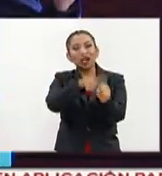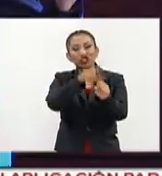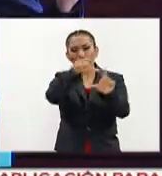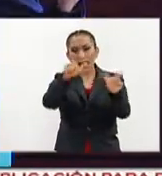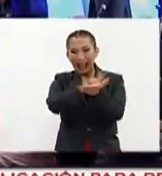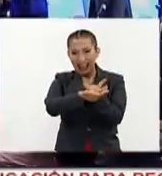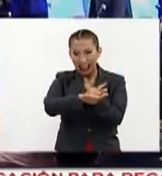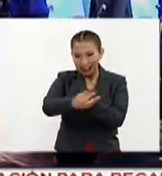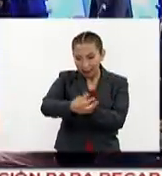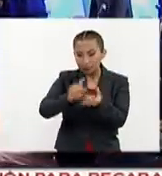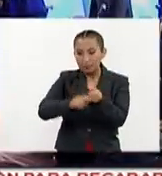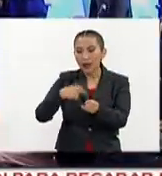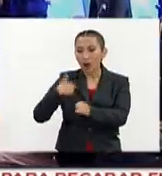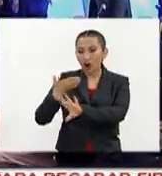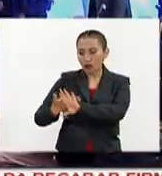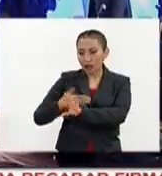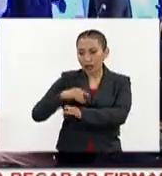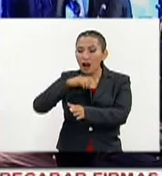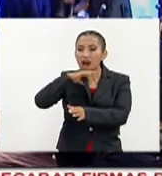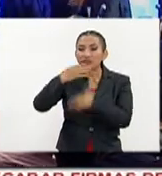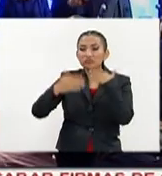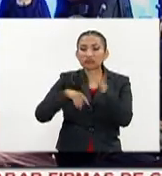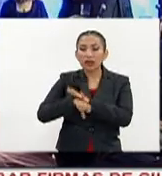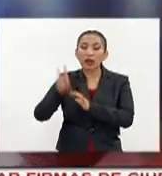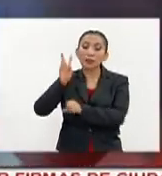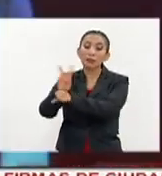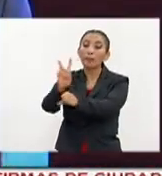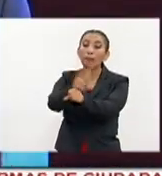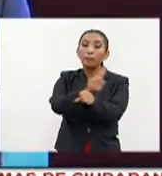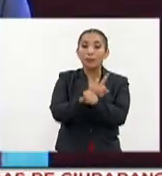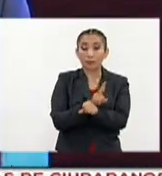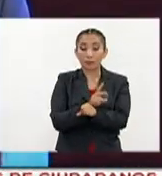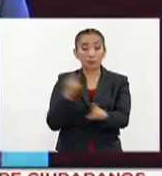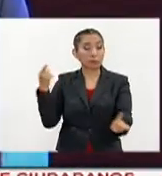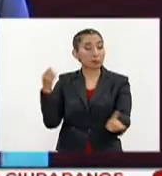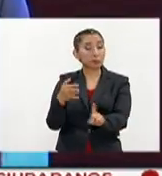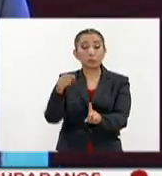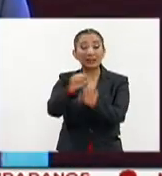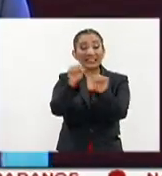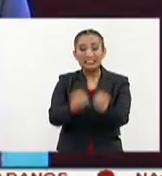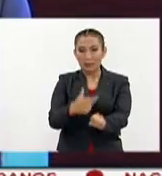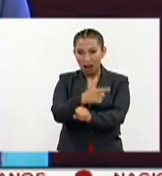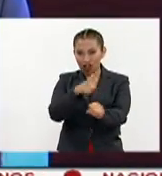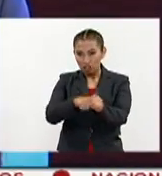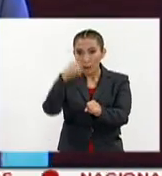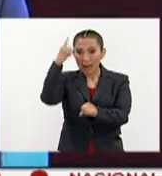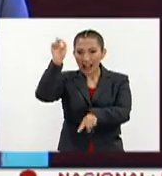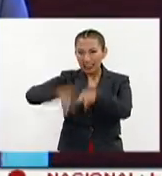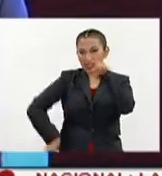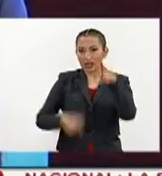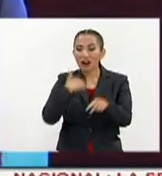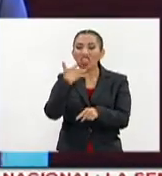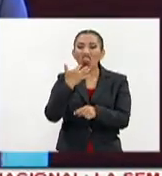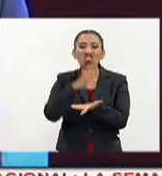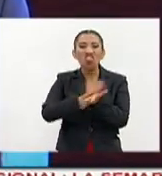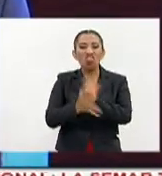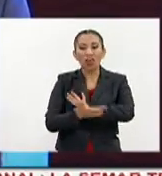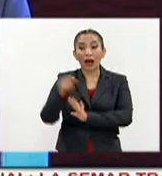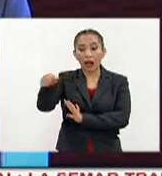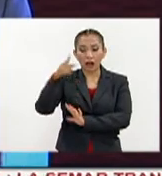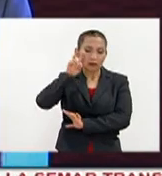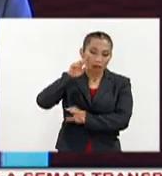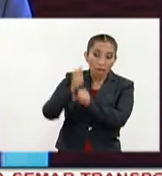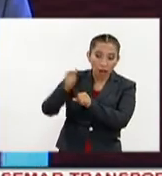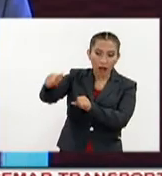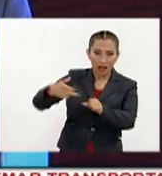de transparencia, anticorrupción y fiscalización. El objetivo del Sistema Nacional Anticorrupción es identificar